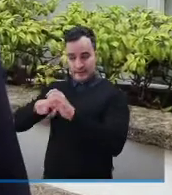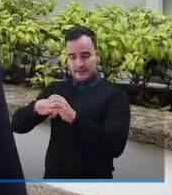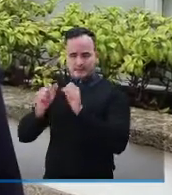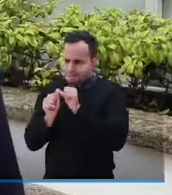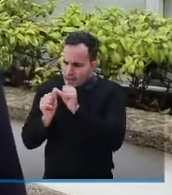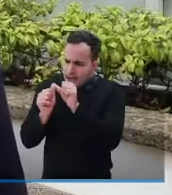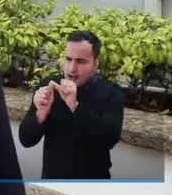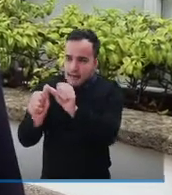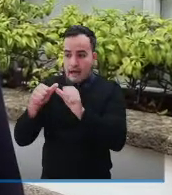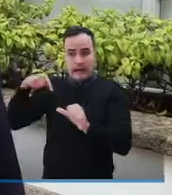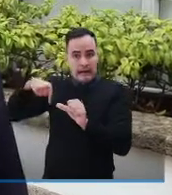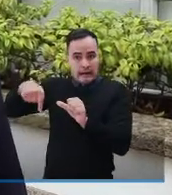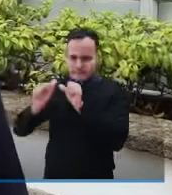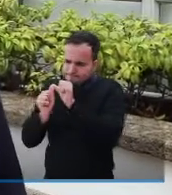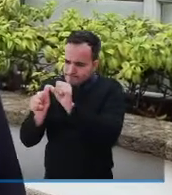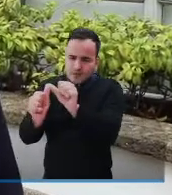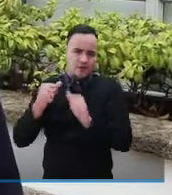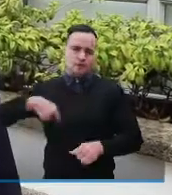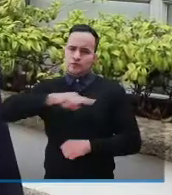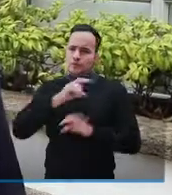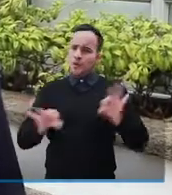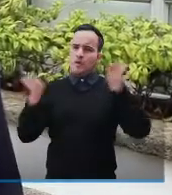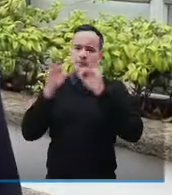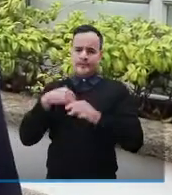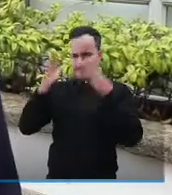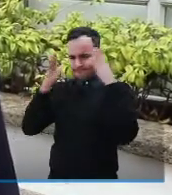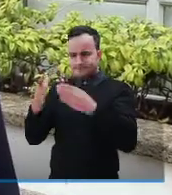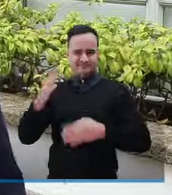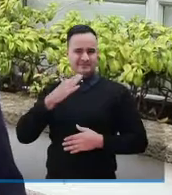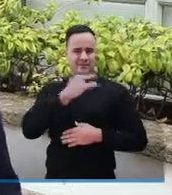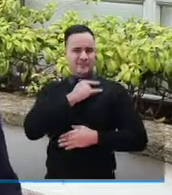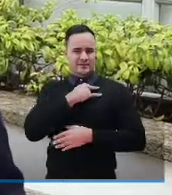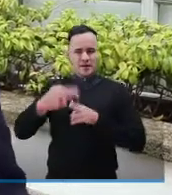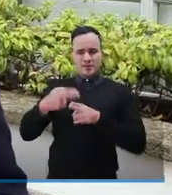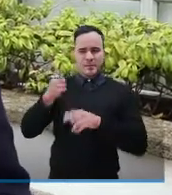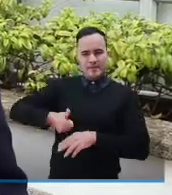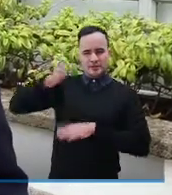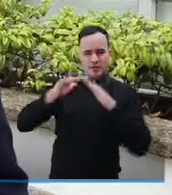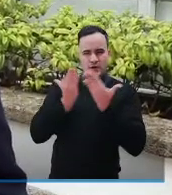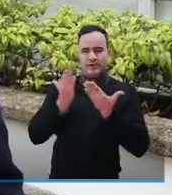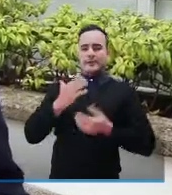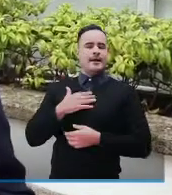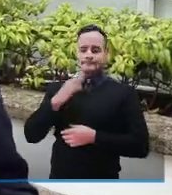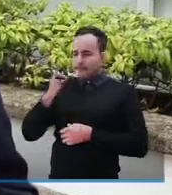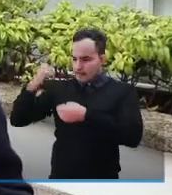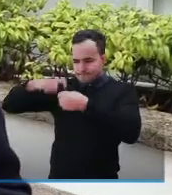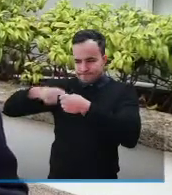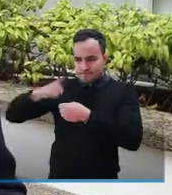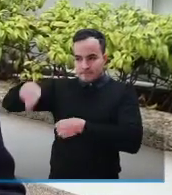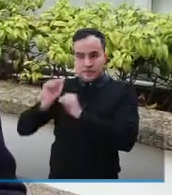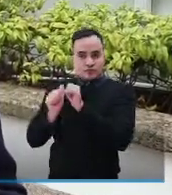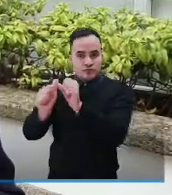La permanencia con calidad es una constante en la institución universitaria Colegio Mayor de Antioquia.